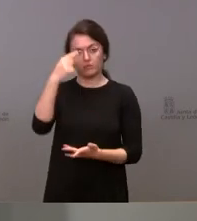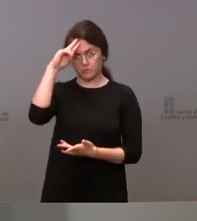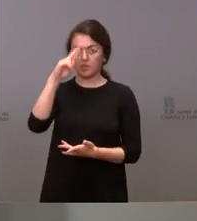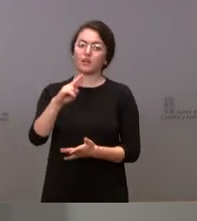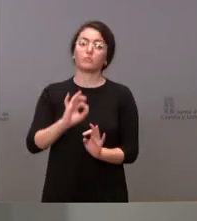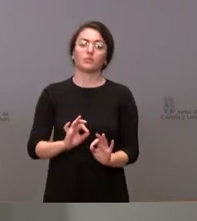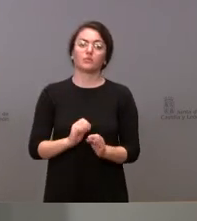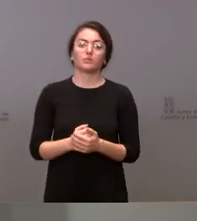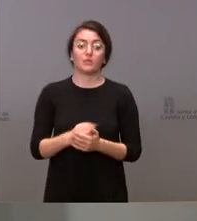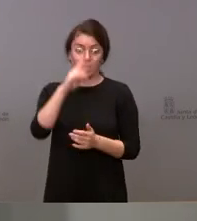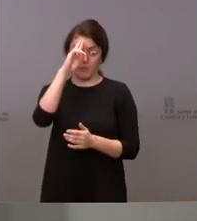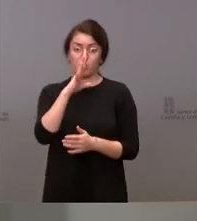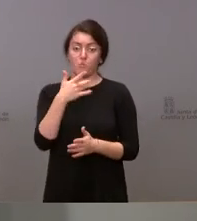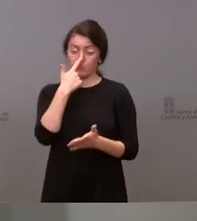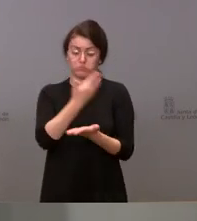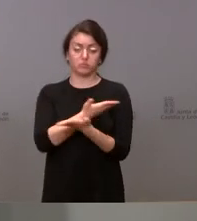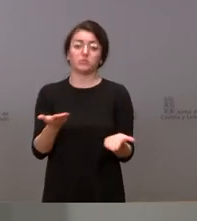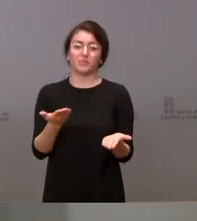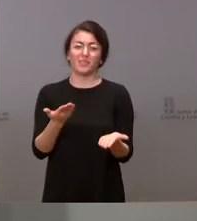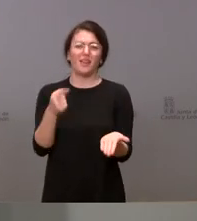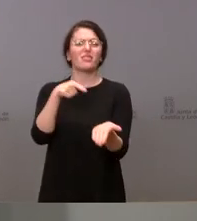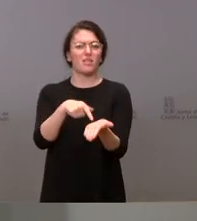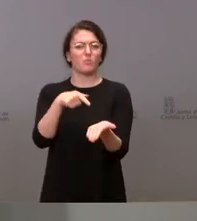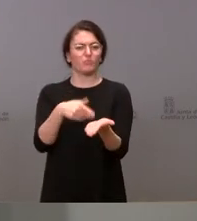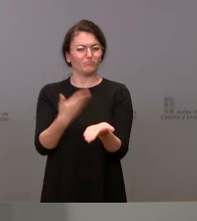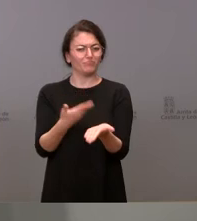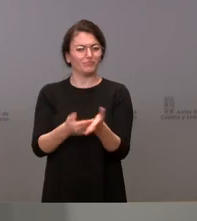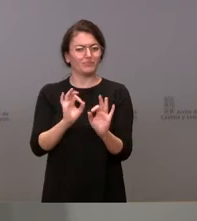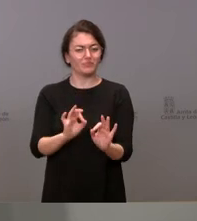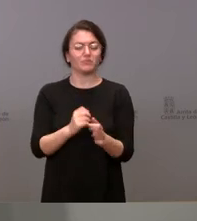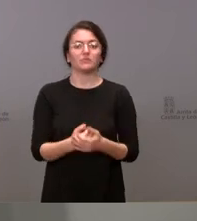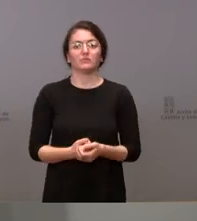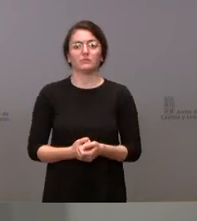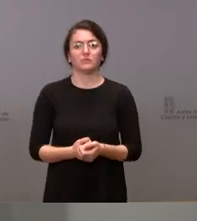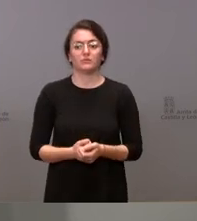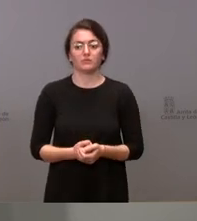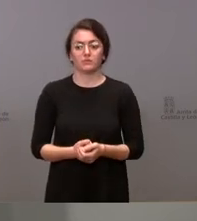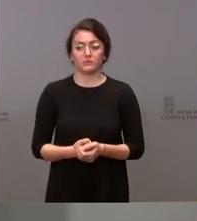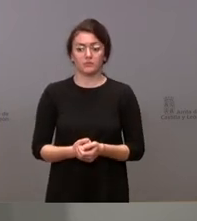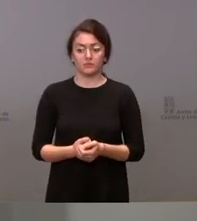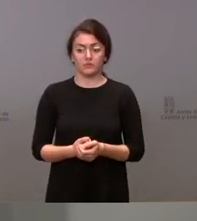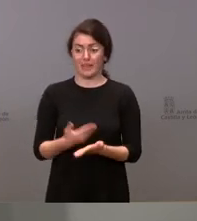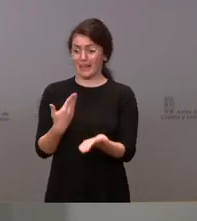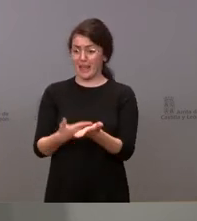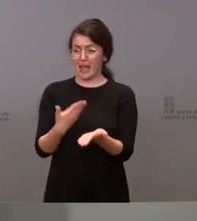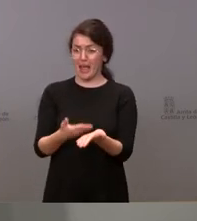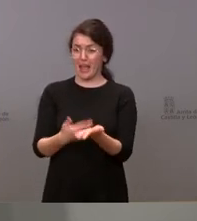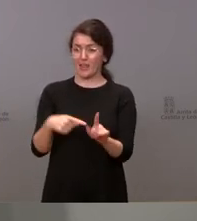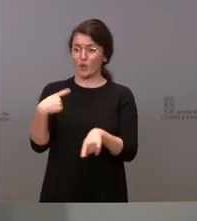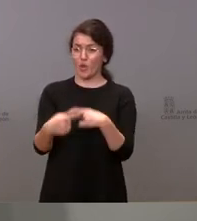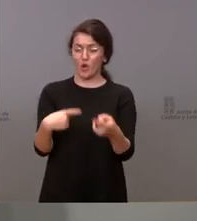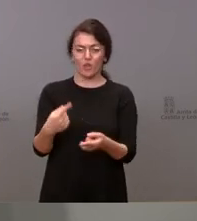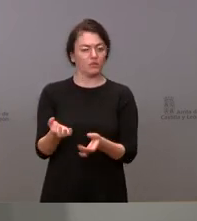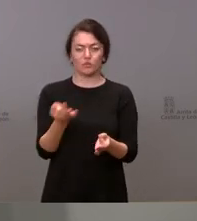respeto a su honestidad. Demostrada, demostrada. No tenemos que demostrarla todos los días.